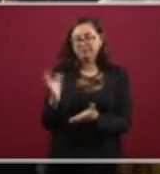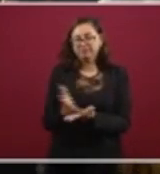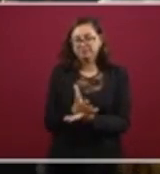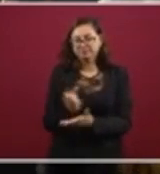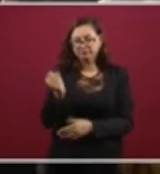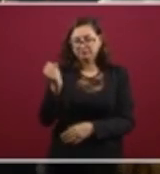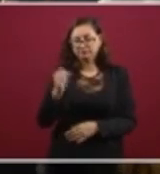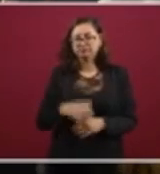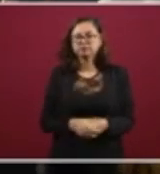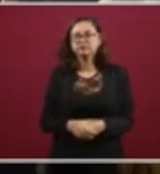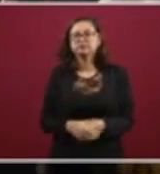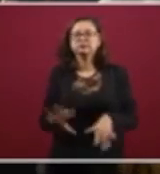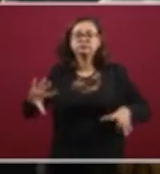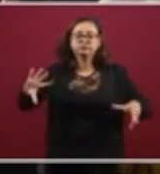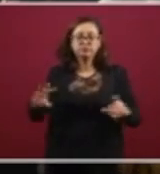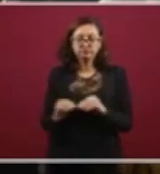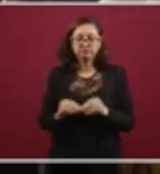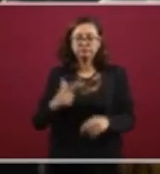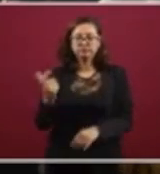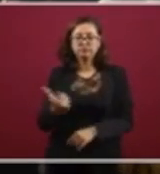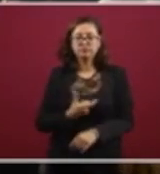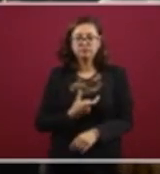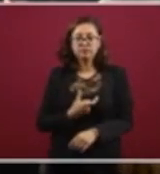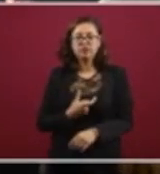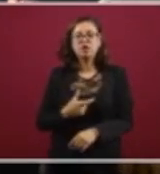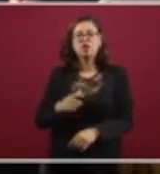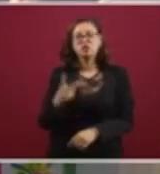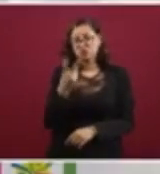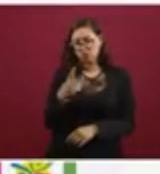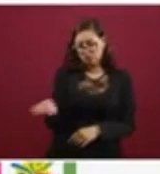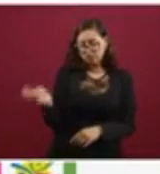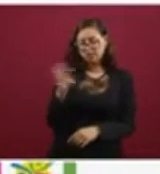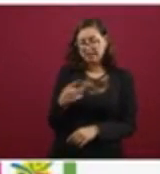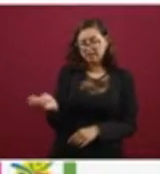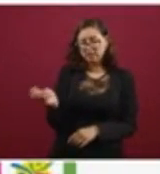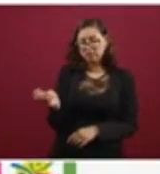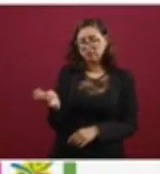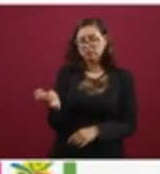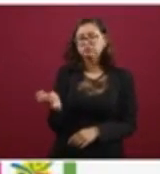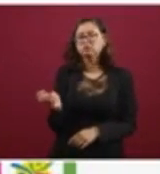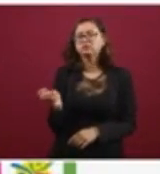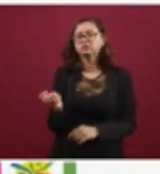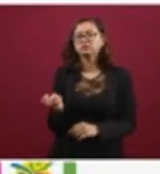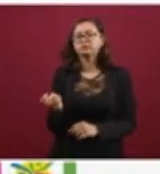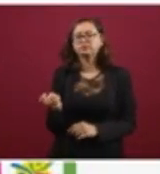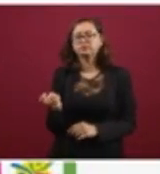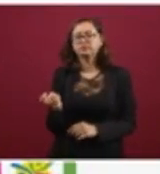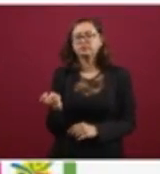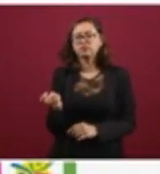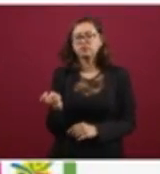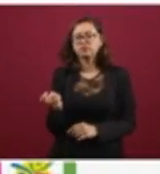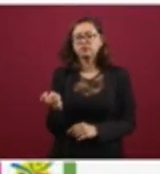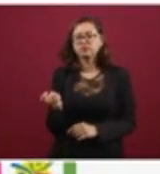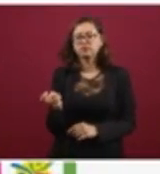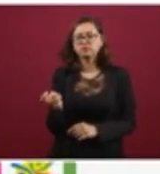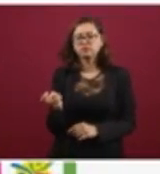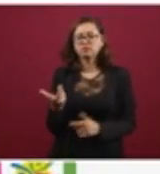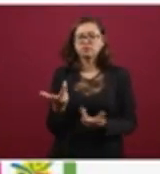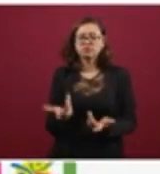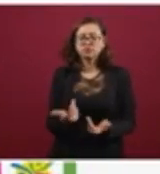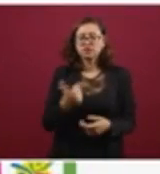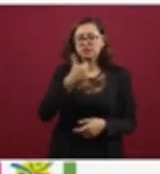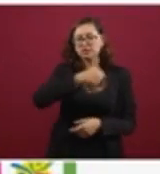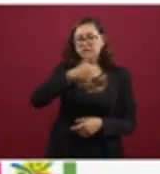Total de medallistas son 200, la suma de quienes fueron multimedallistas y los medallistas por presea